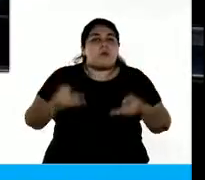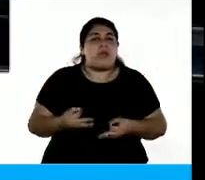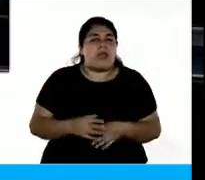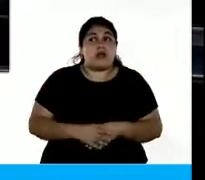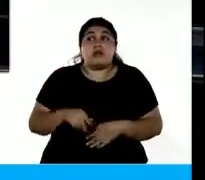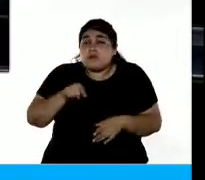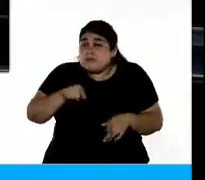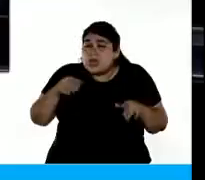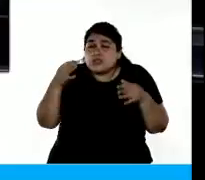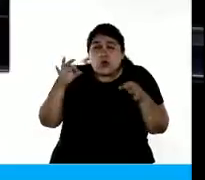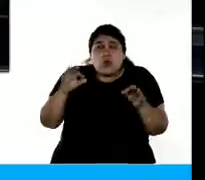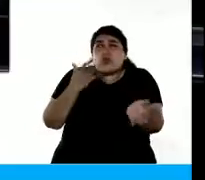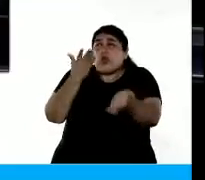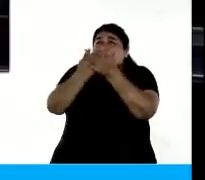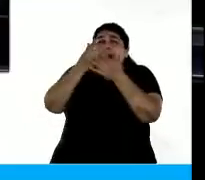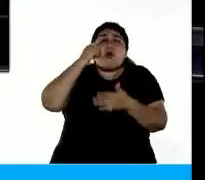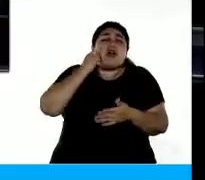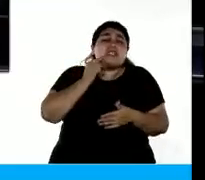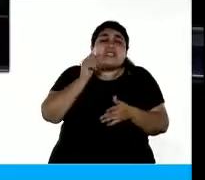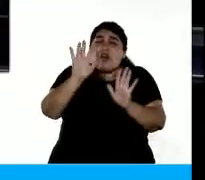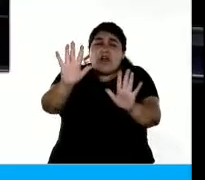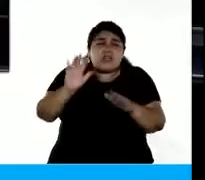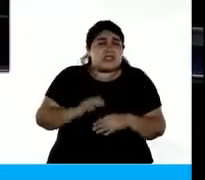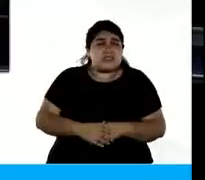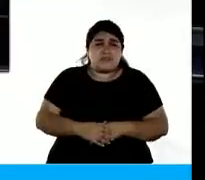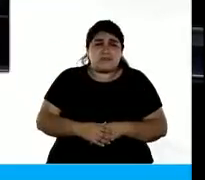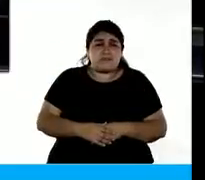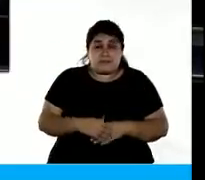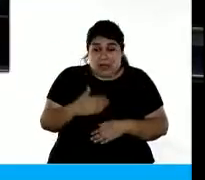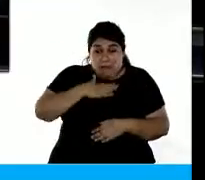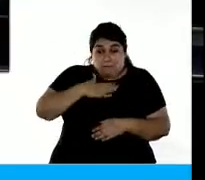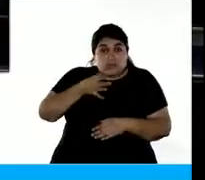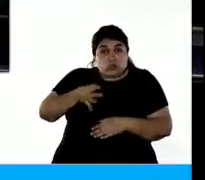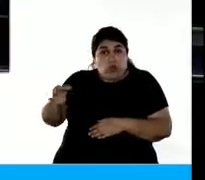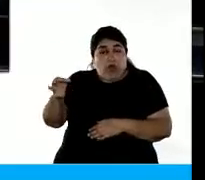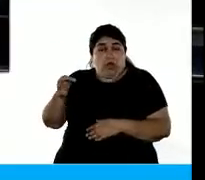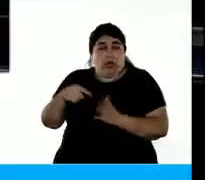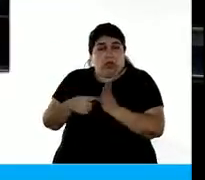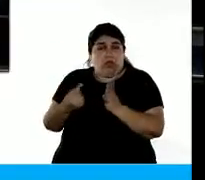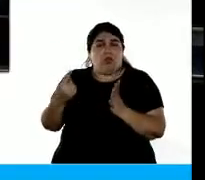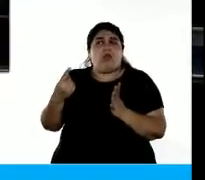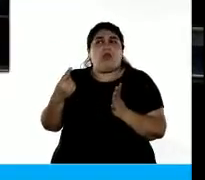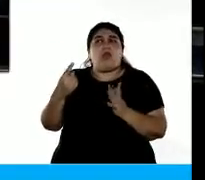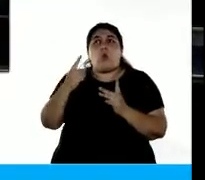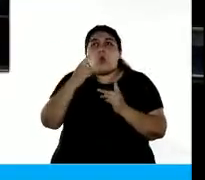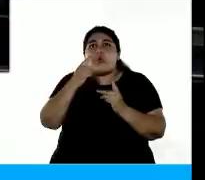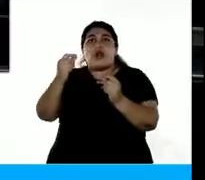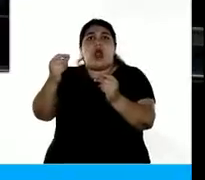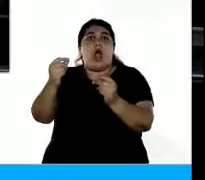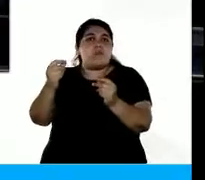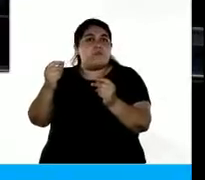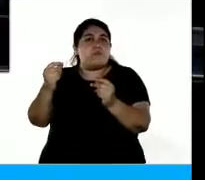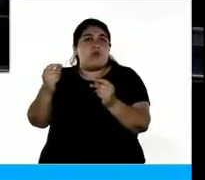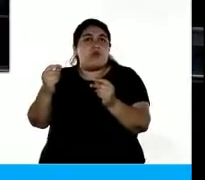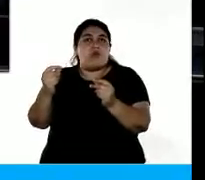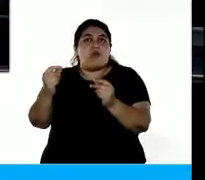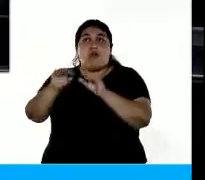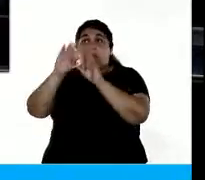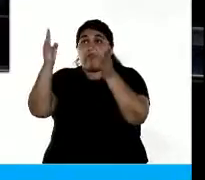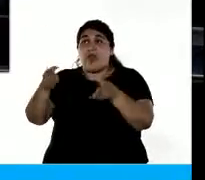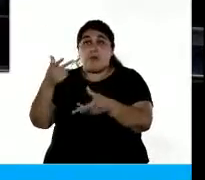al gobernador que si los en mi ciudad un reclamo de los de la posta de vacunadores